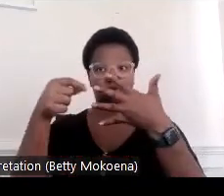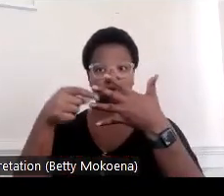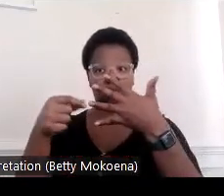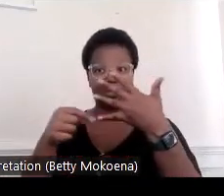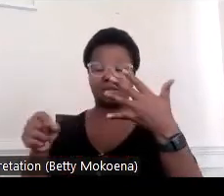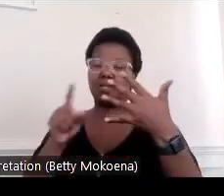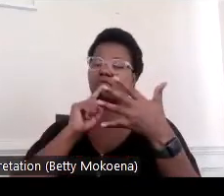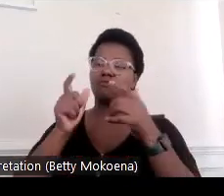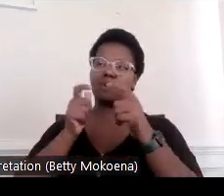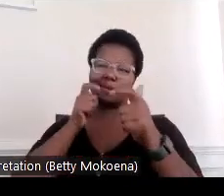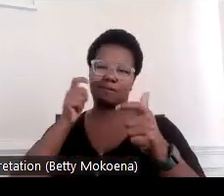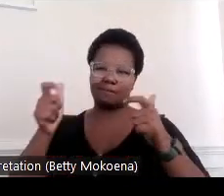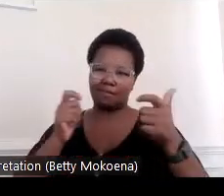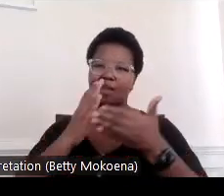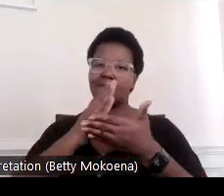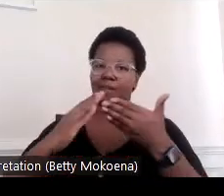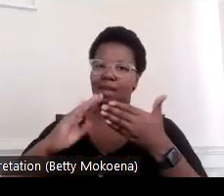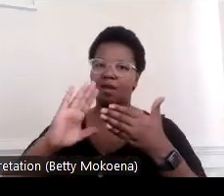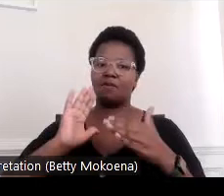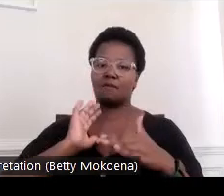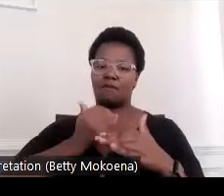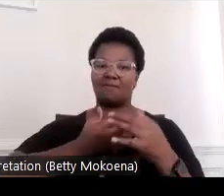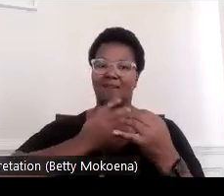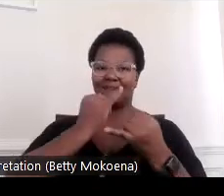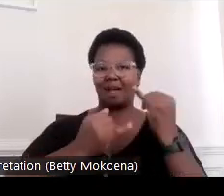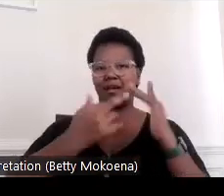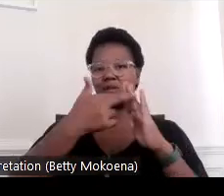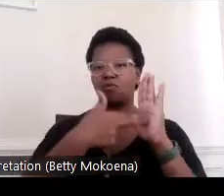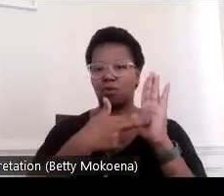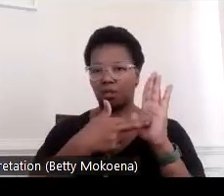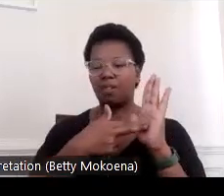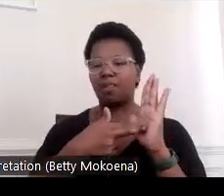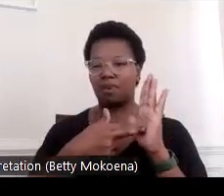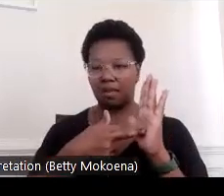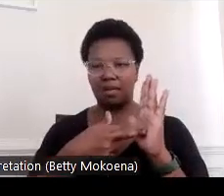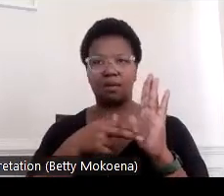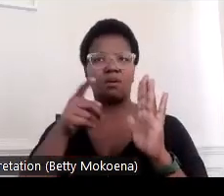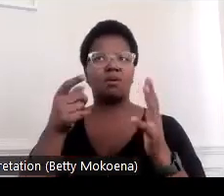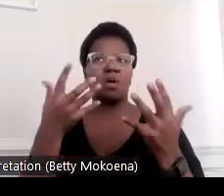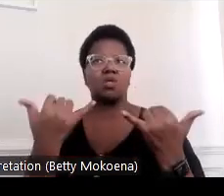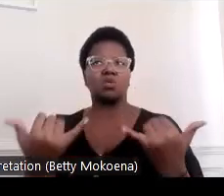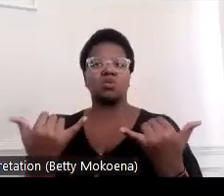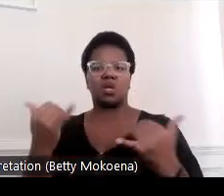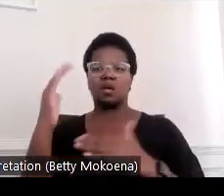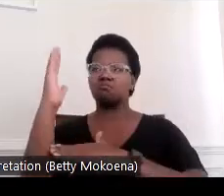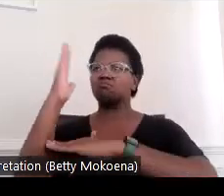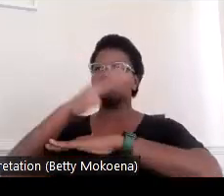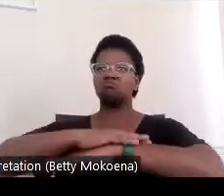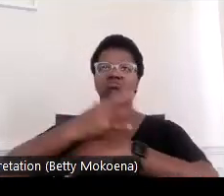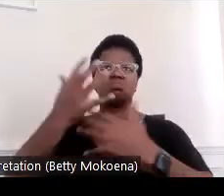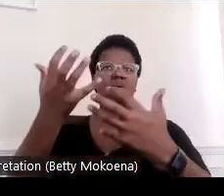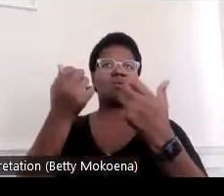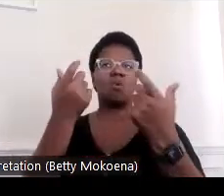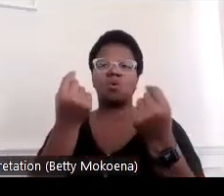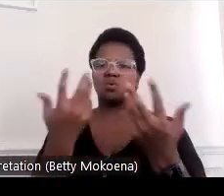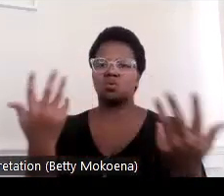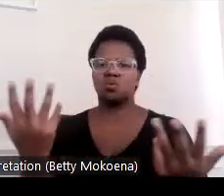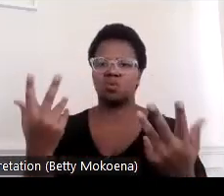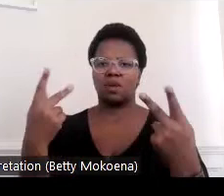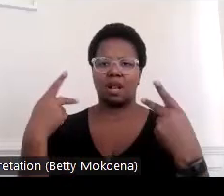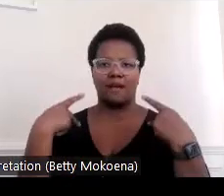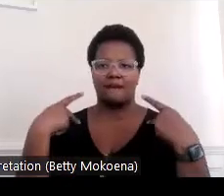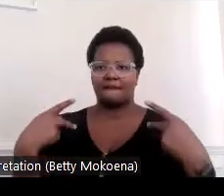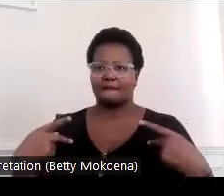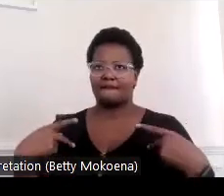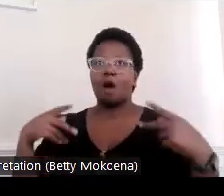adicciones de vida también es bastante importante para la regla general hsbs que es lo que le gustaría hacer hoy como le